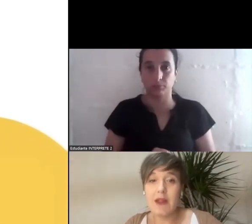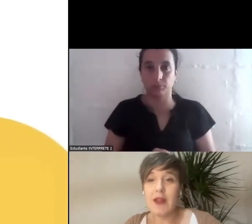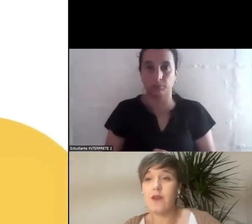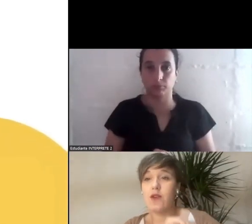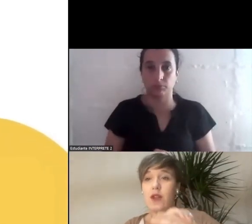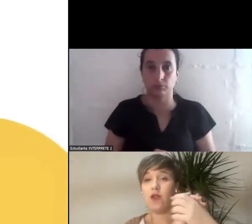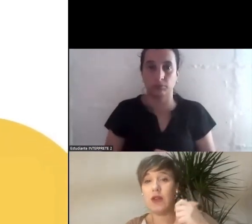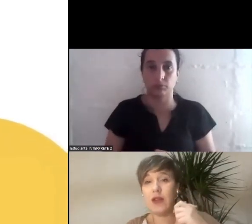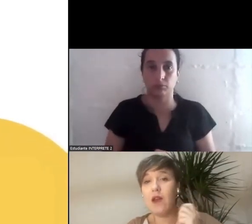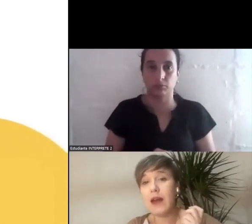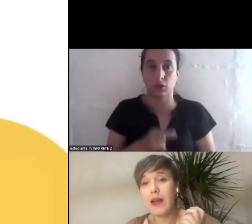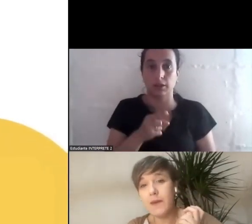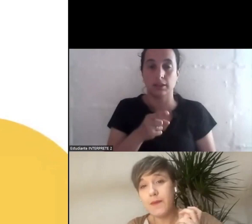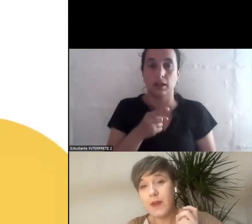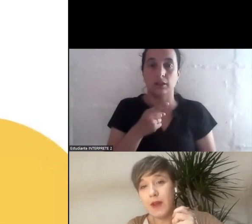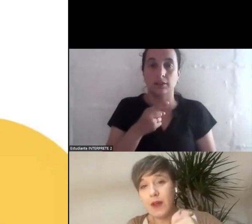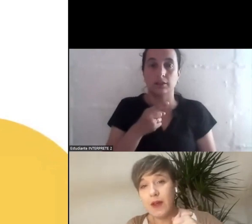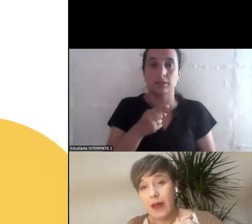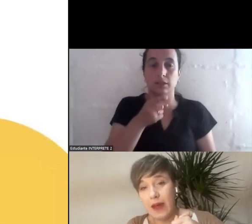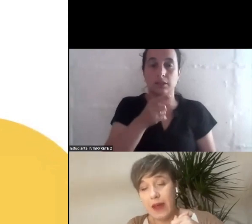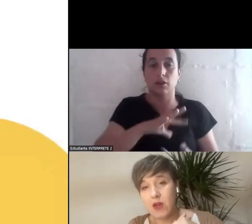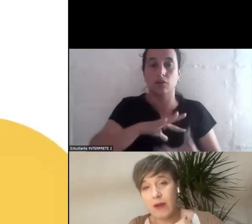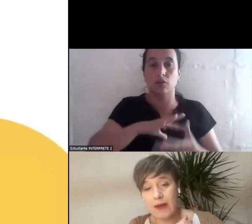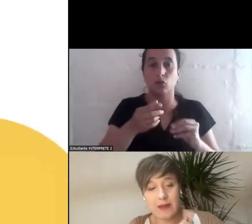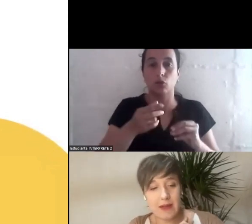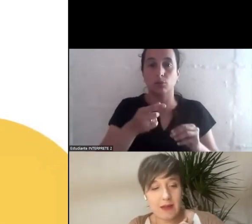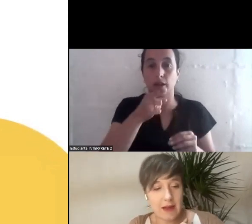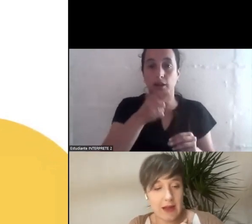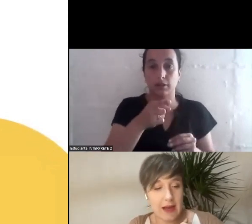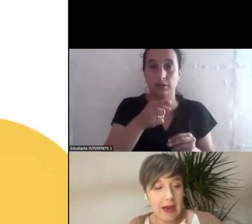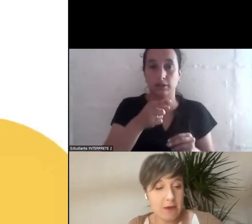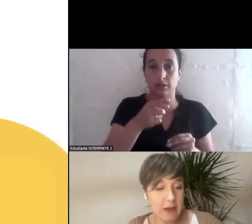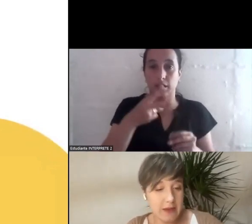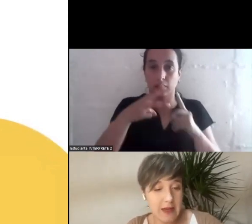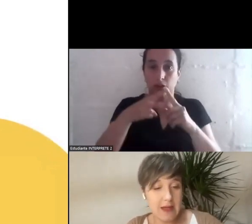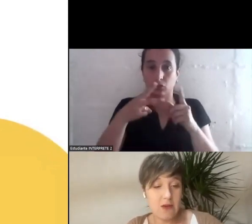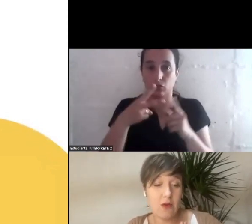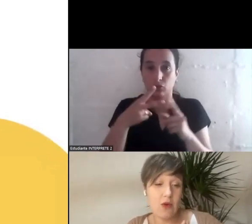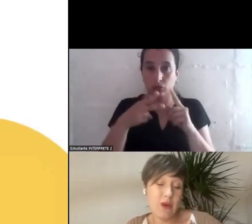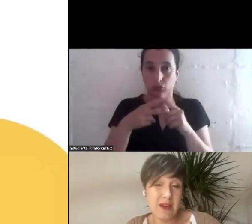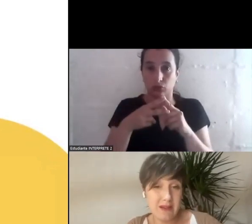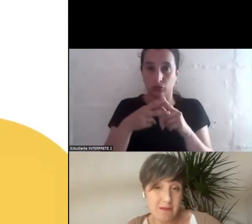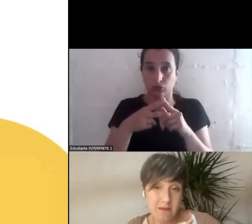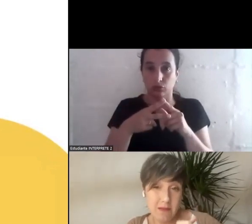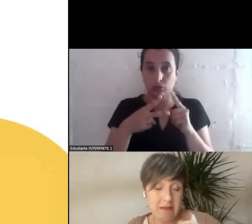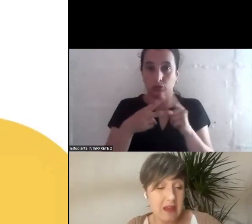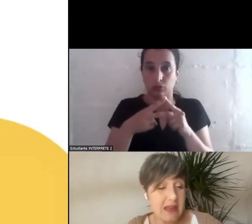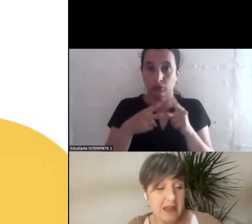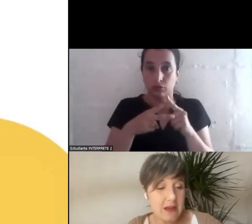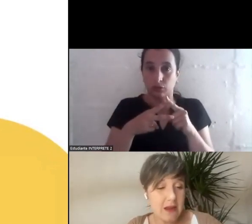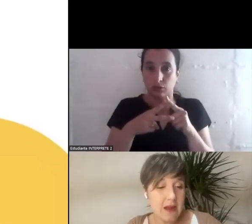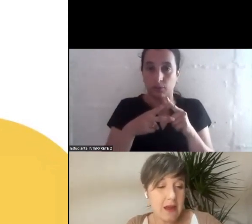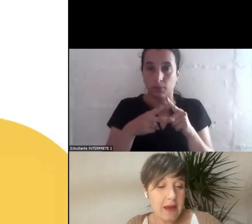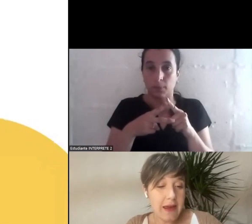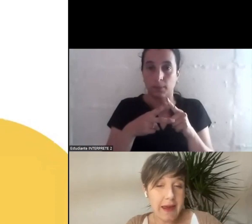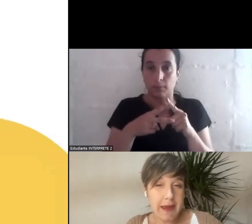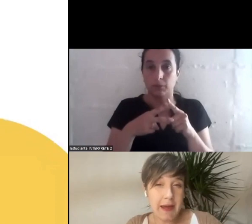Las pruebas de diagnóstico, señalo aquí, son estas. La amniocentesis o